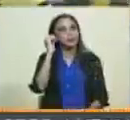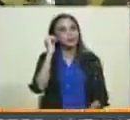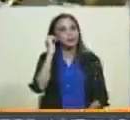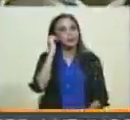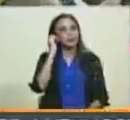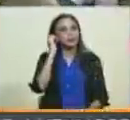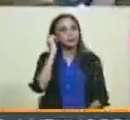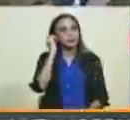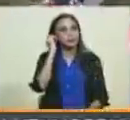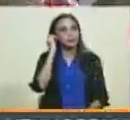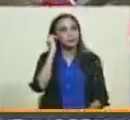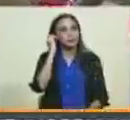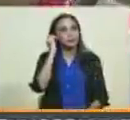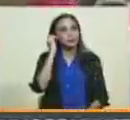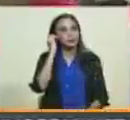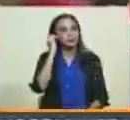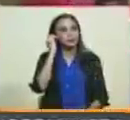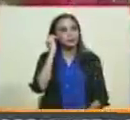Y luego,